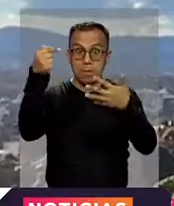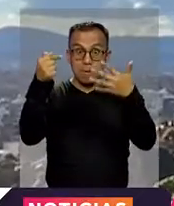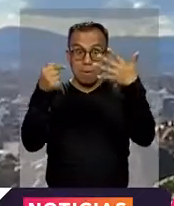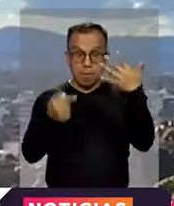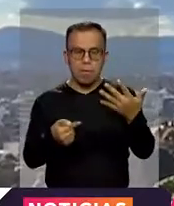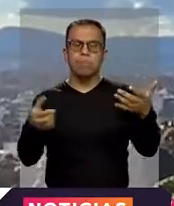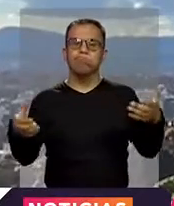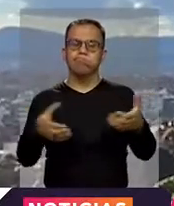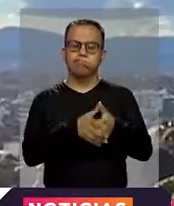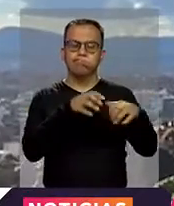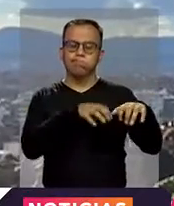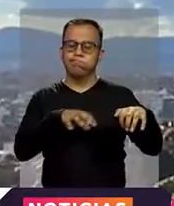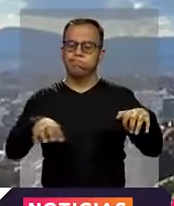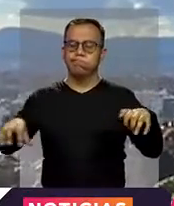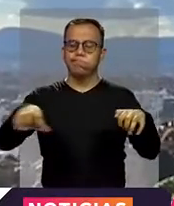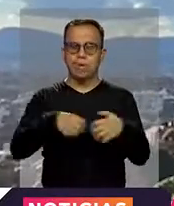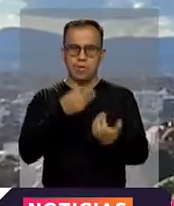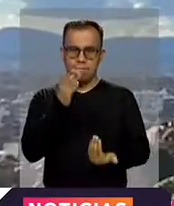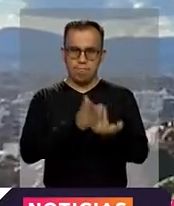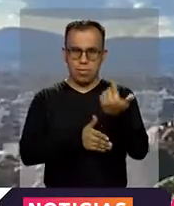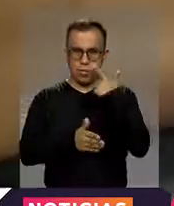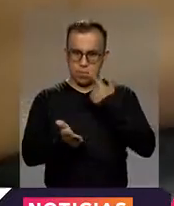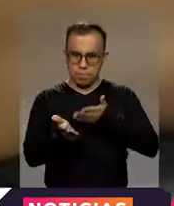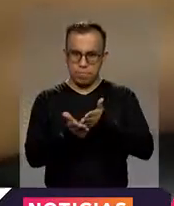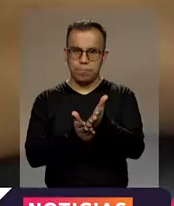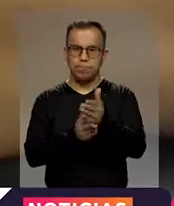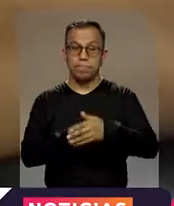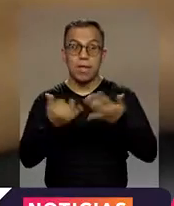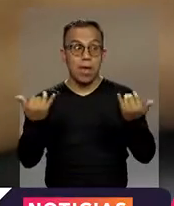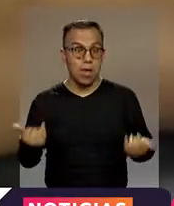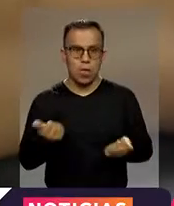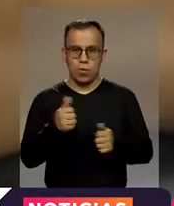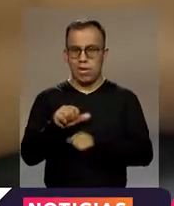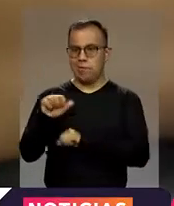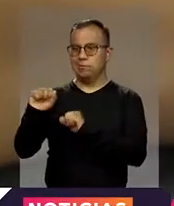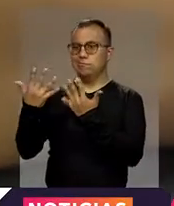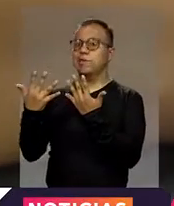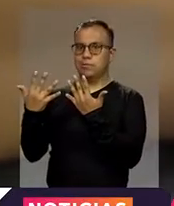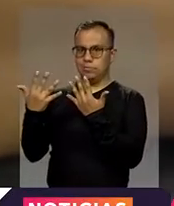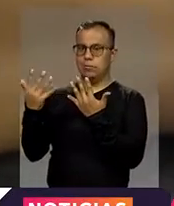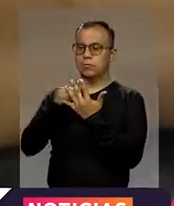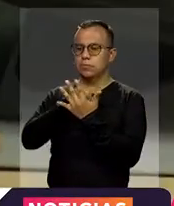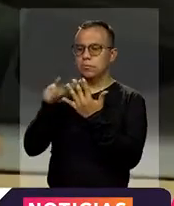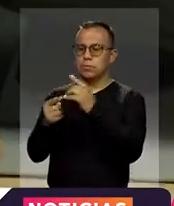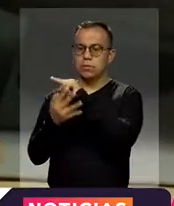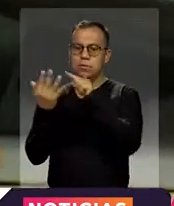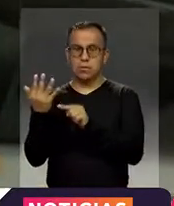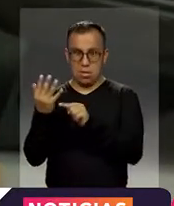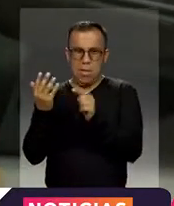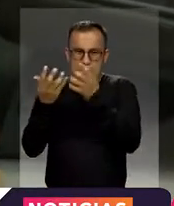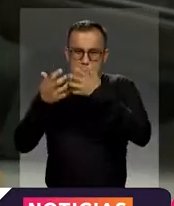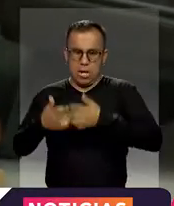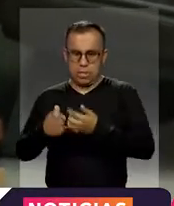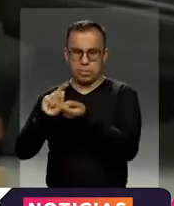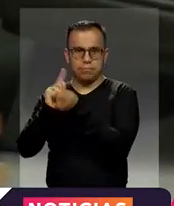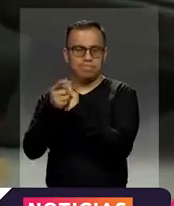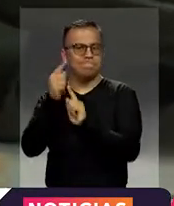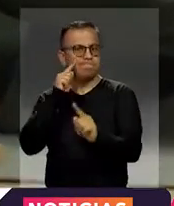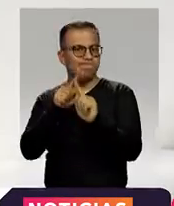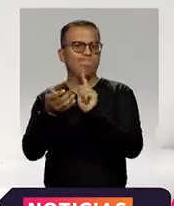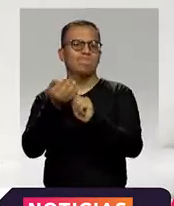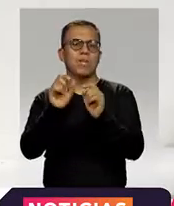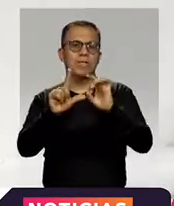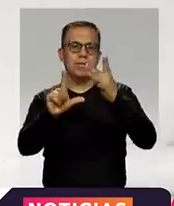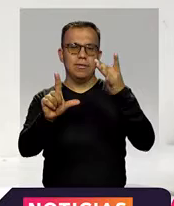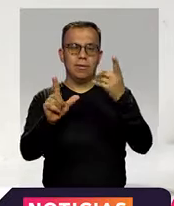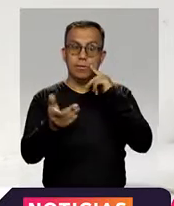ellas las que van a la vanguardia en este camino. Ahora cada 10 compañías en Colombia tienen una estrategia de transformación